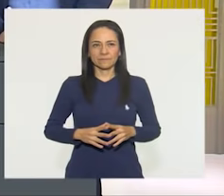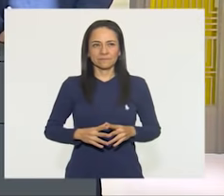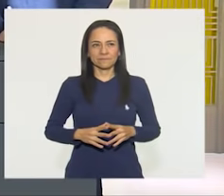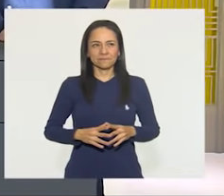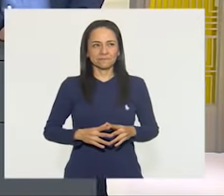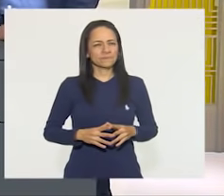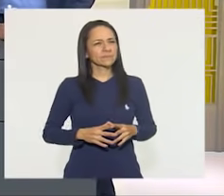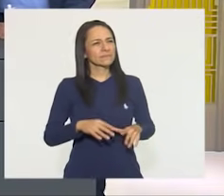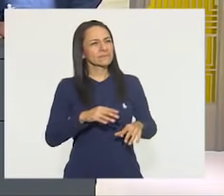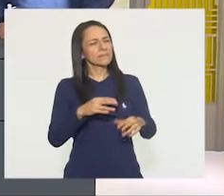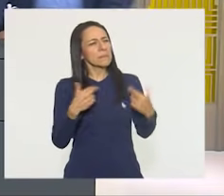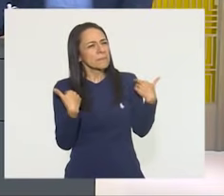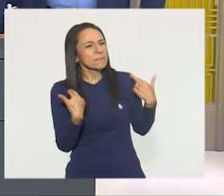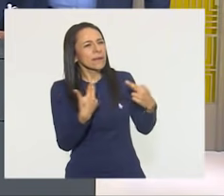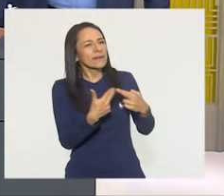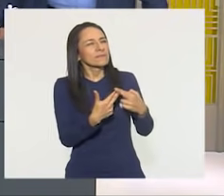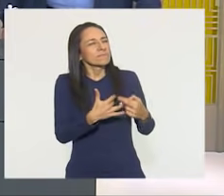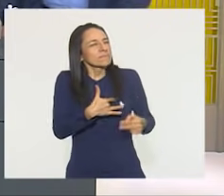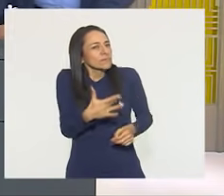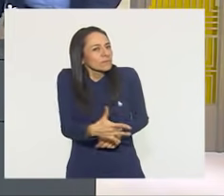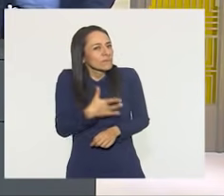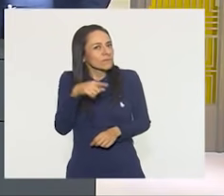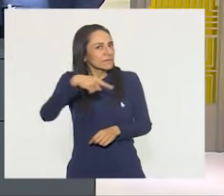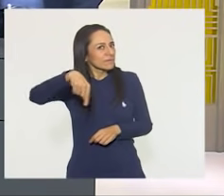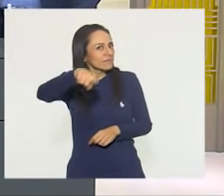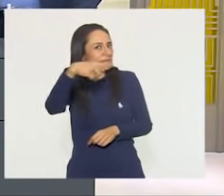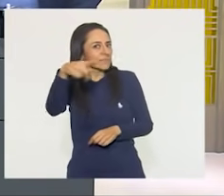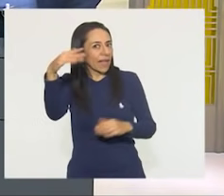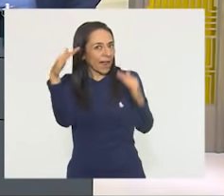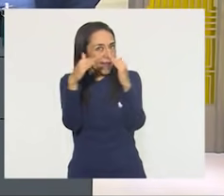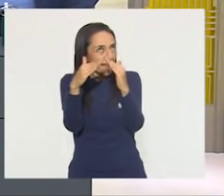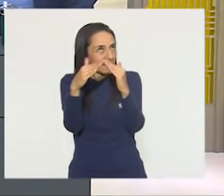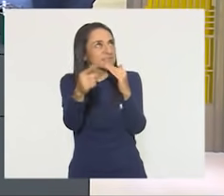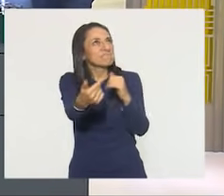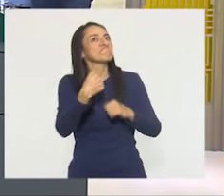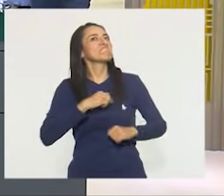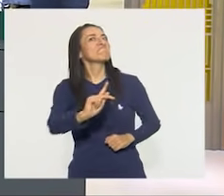Maestro, creo que en casa están pensando lo mismo que yo. Qué bonitos